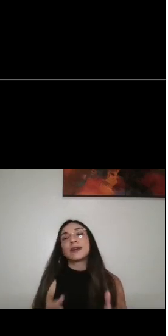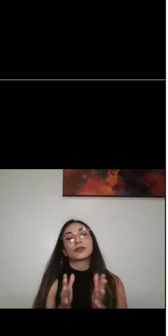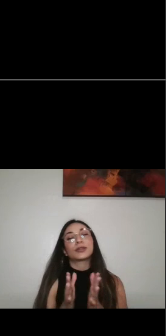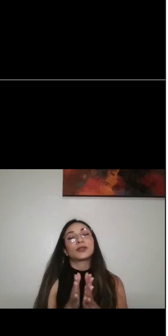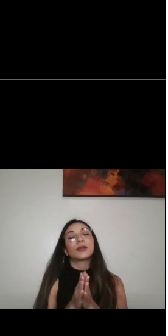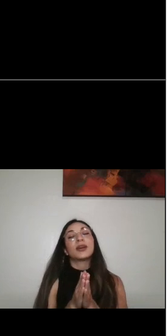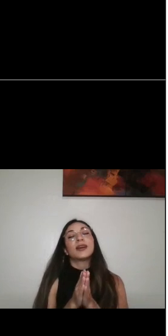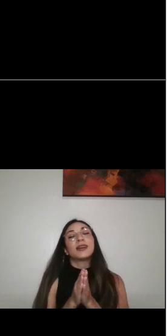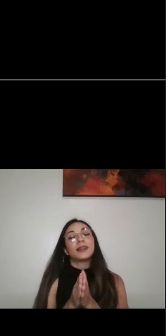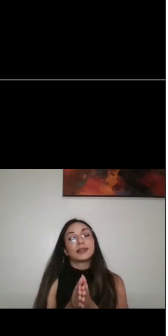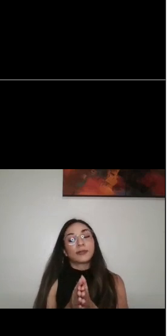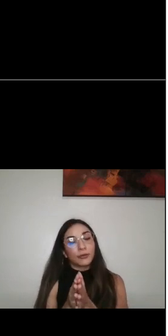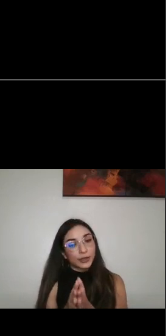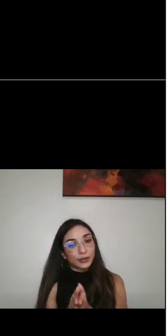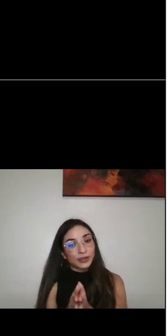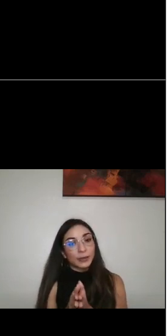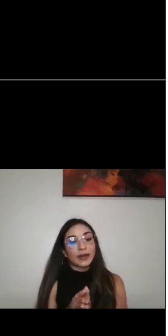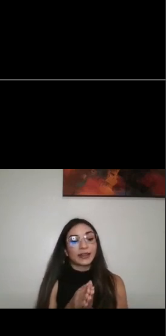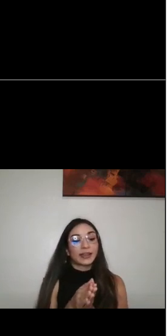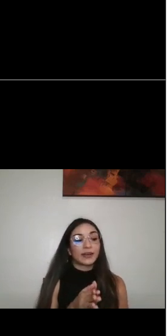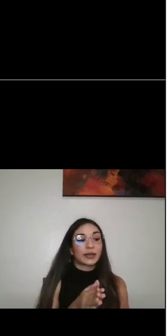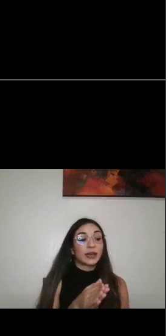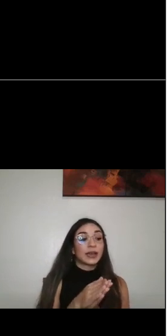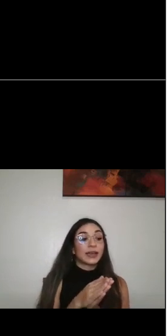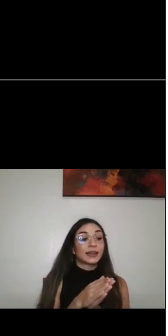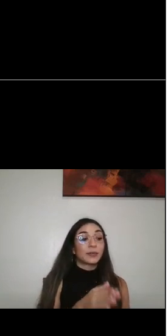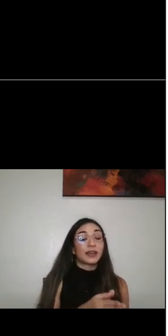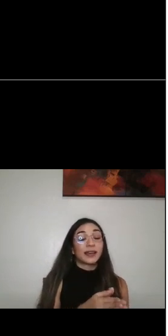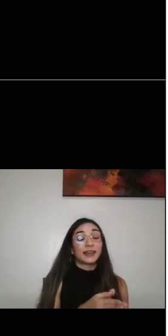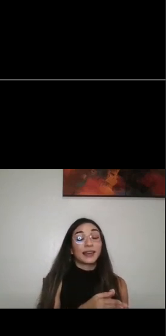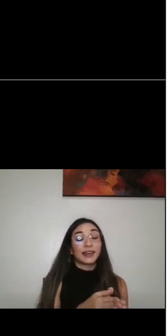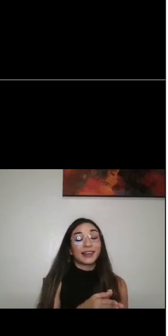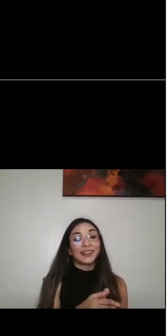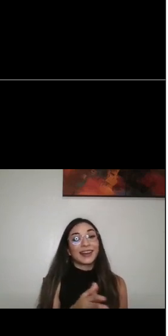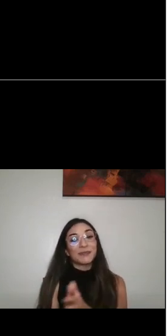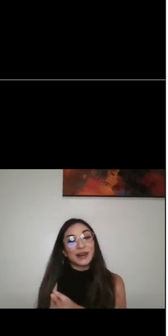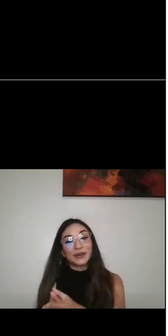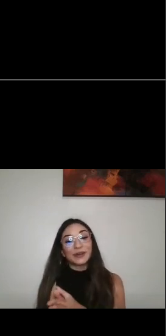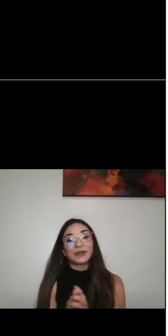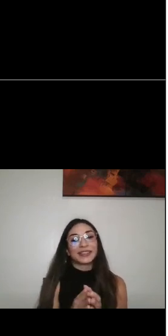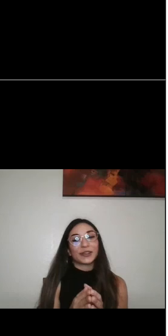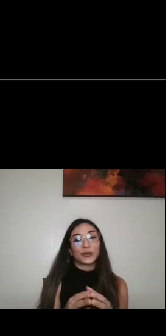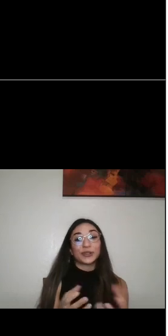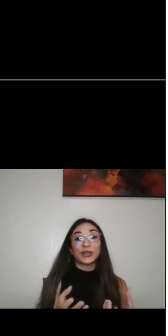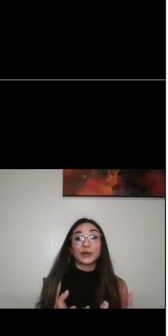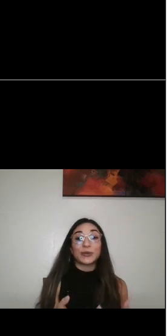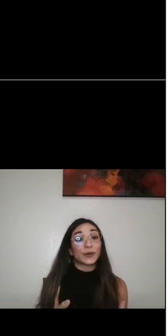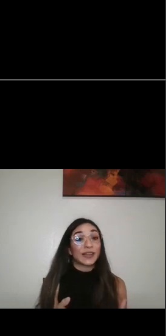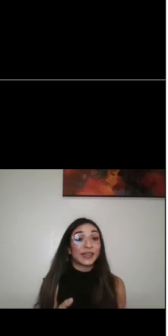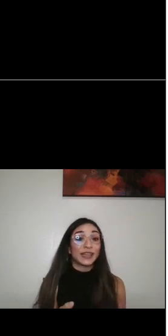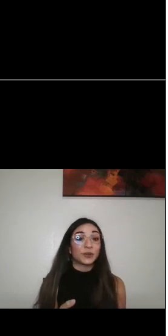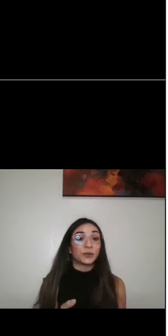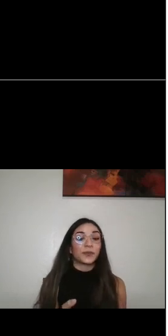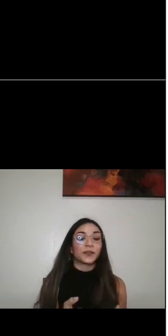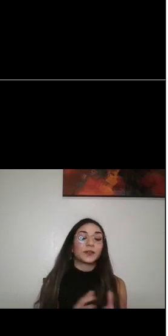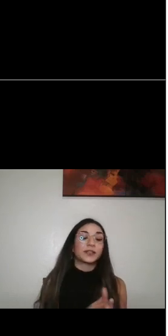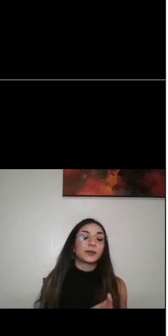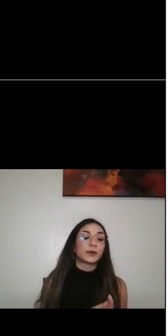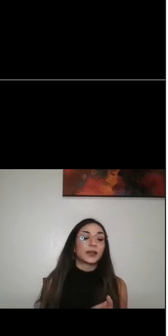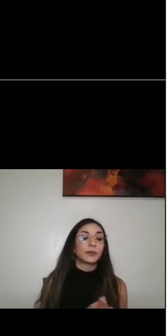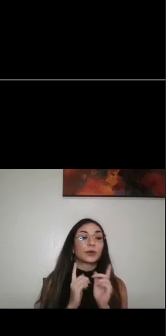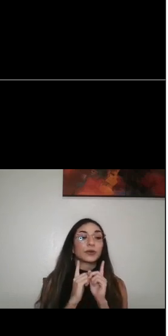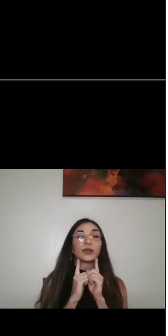a ver, entonces yo les refuerzo esta parte. A ver, también hay que ir de la mano con el desarrollo psicomotor del niño. Entonces,